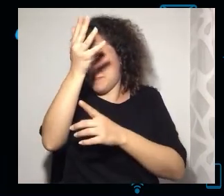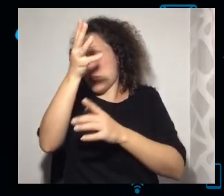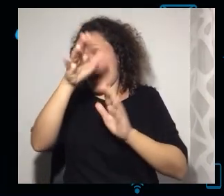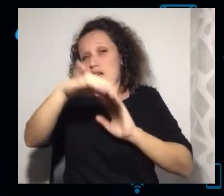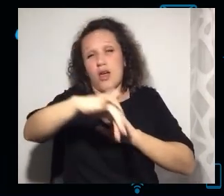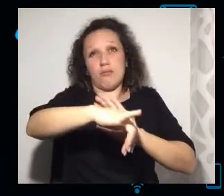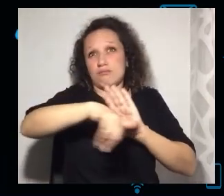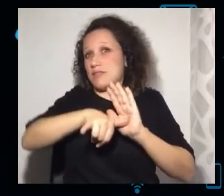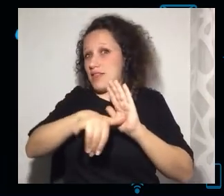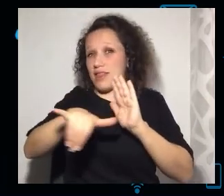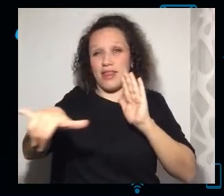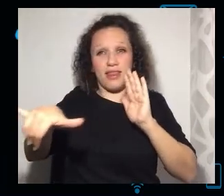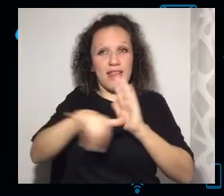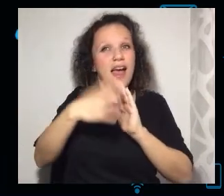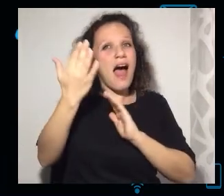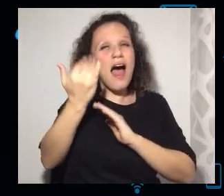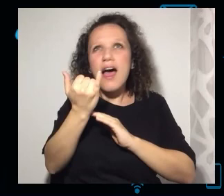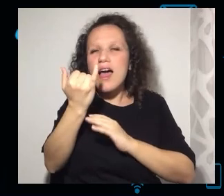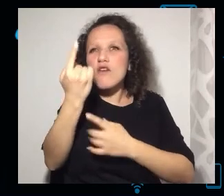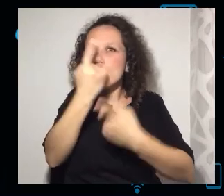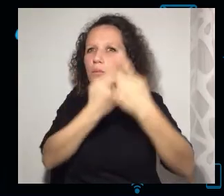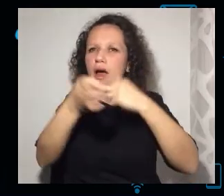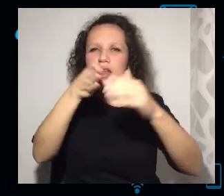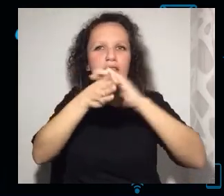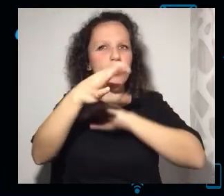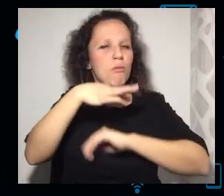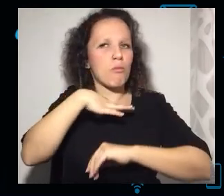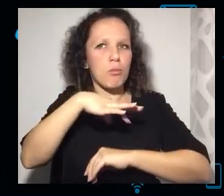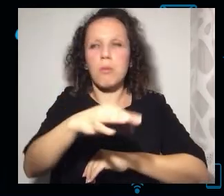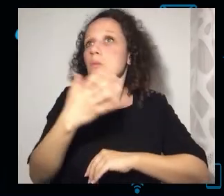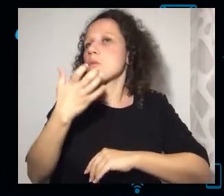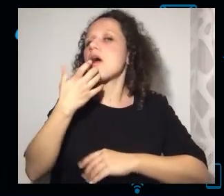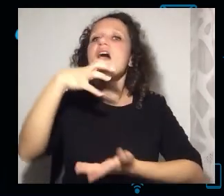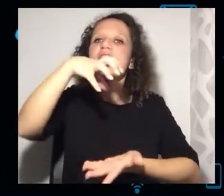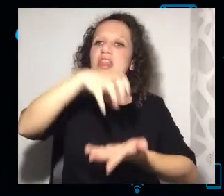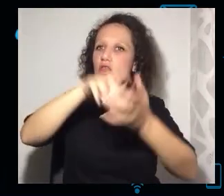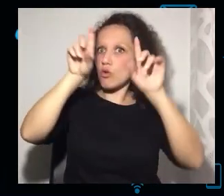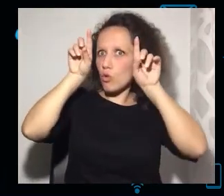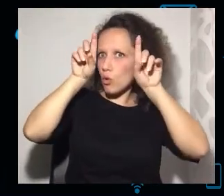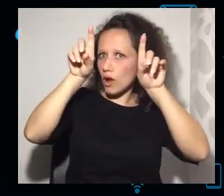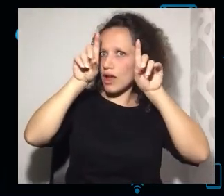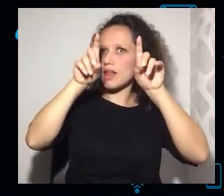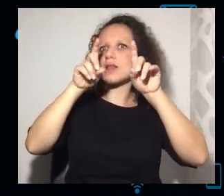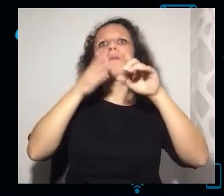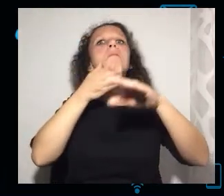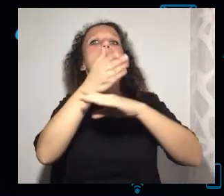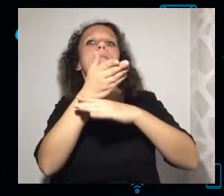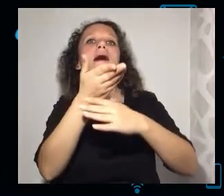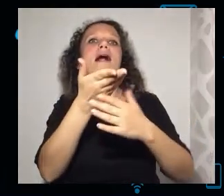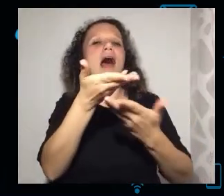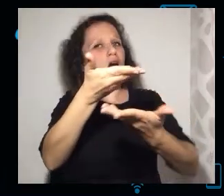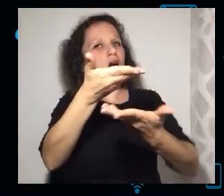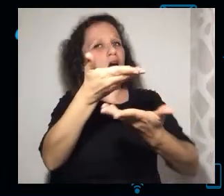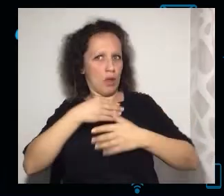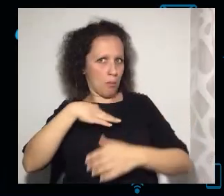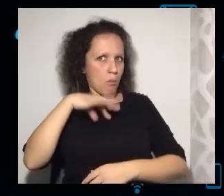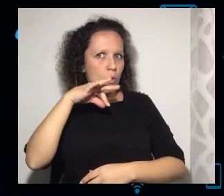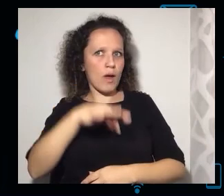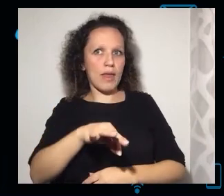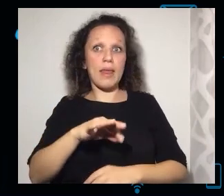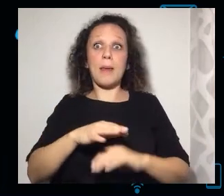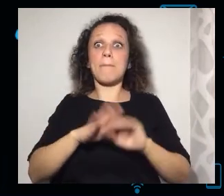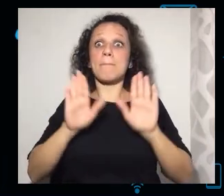de acceder a esta información tenemos los propios centros educativos que también nos pueden ayudar nos pueden echar una mano pero creo que